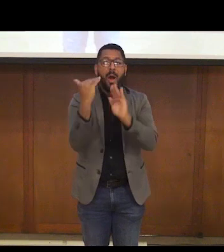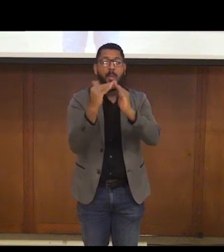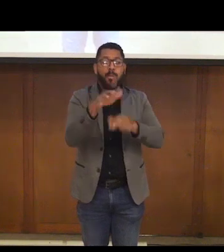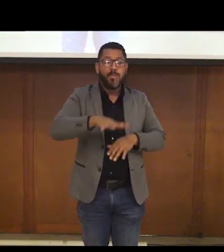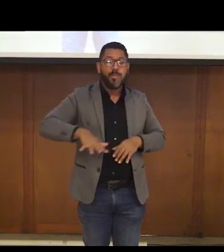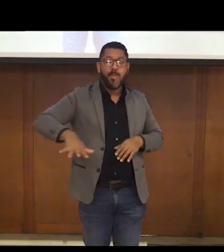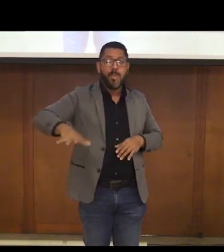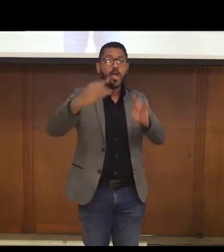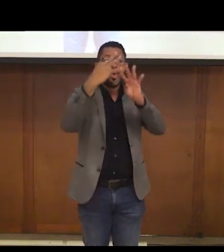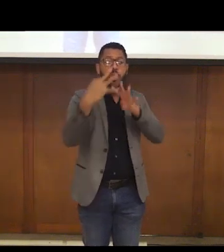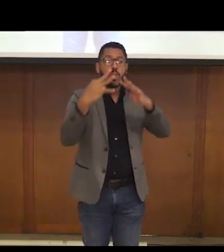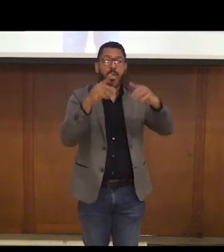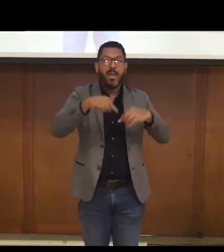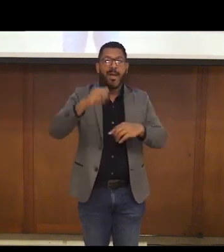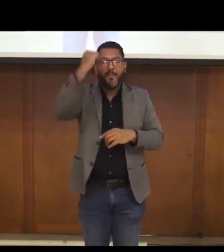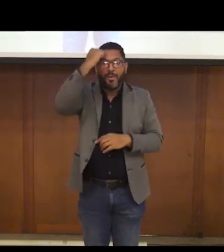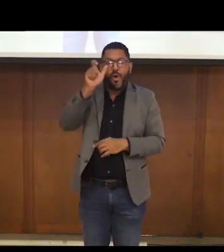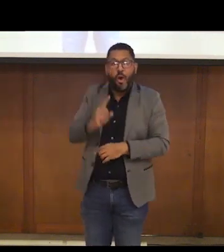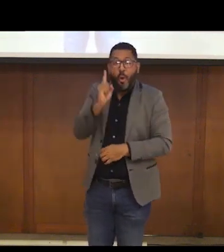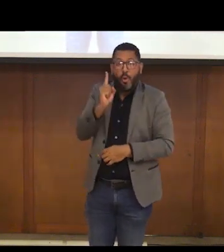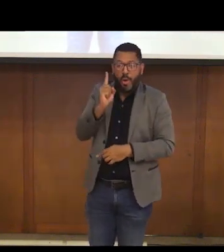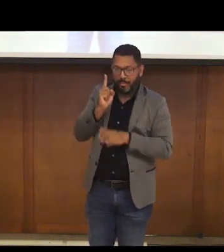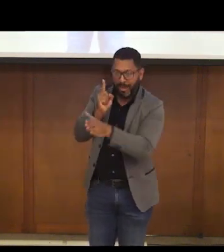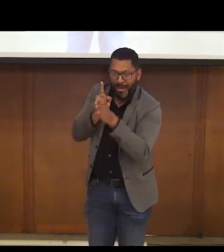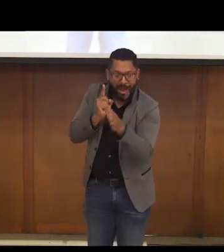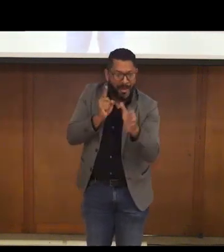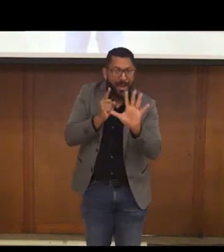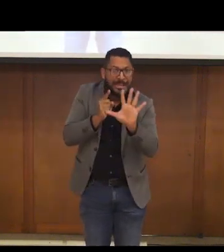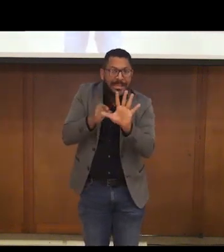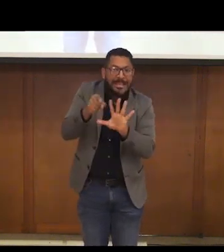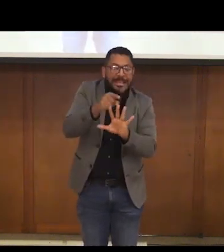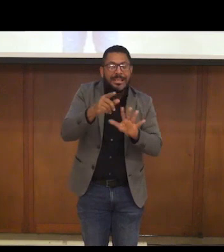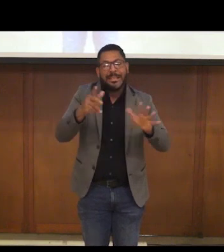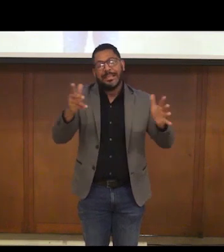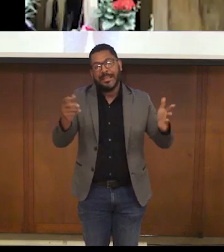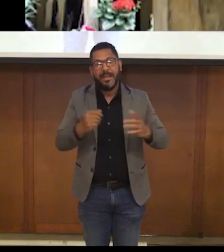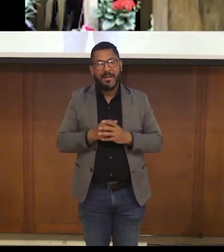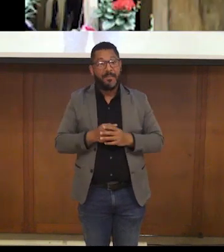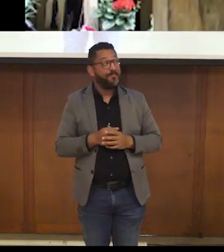zinc, un espacio y una profesora o un profesor.